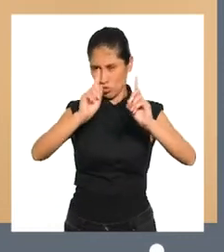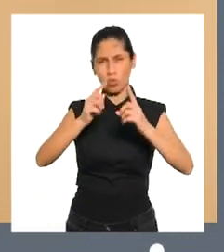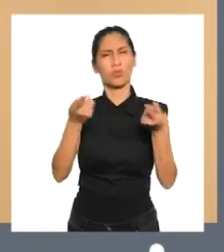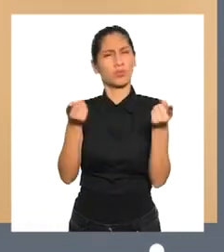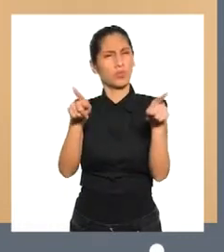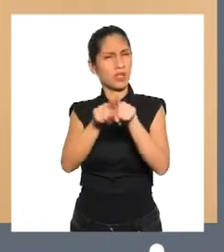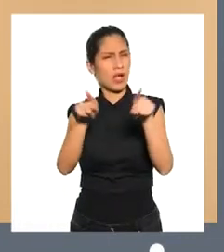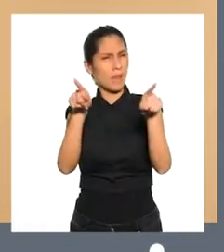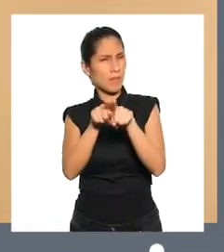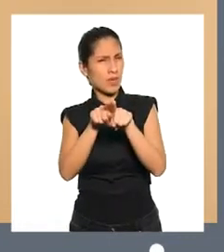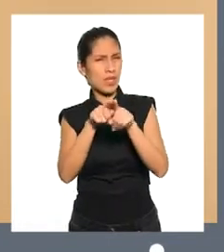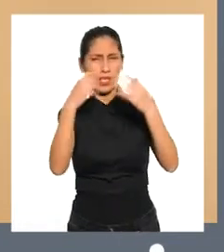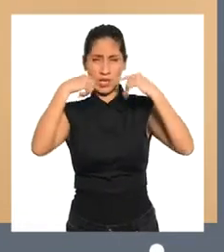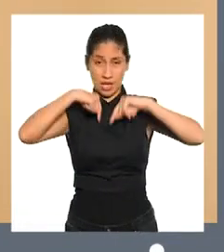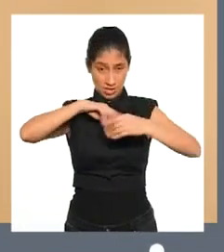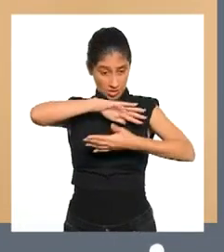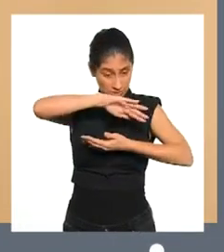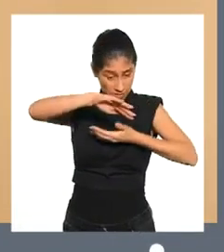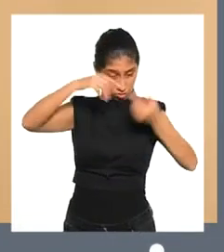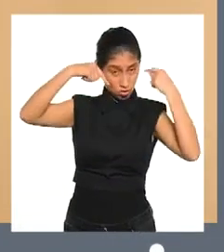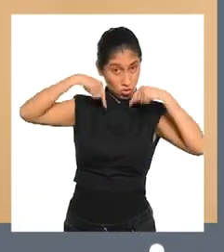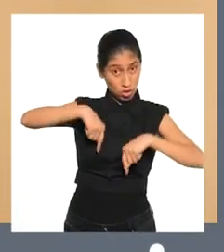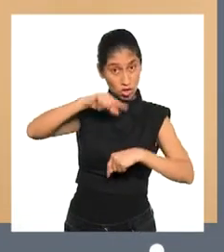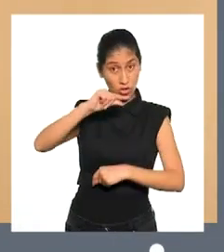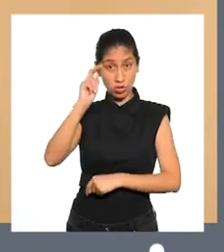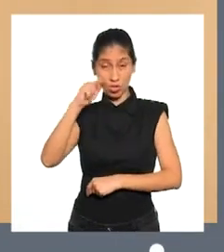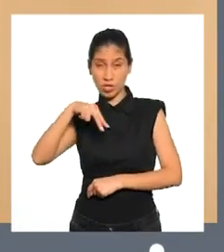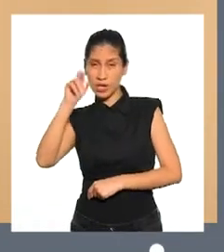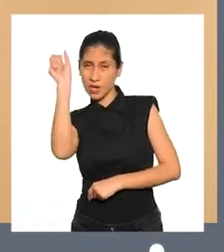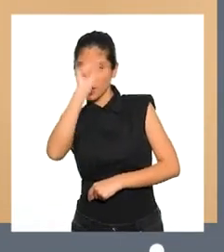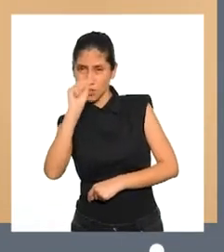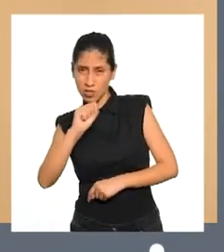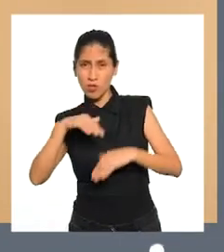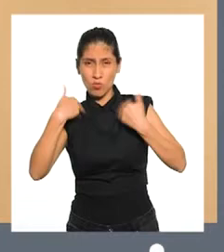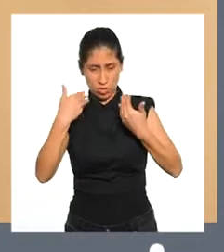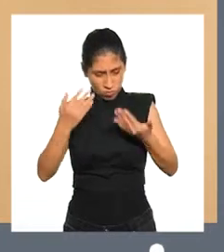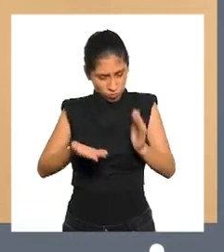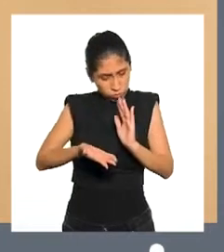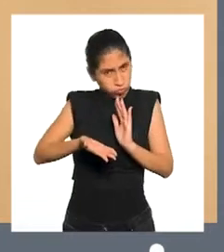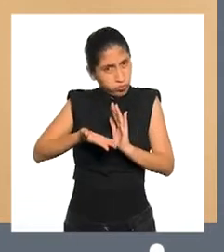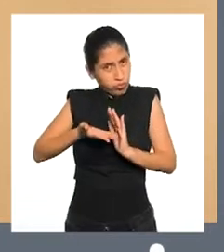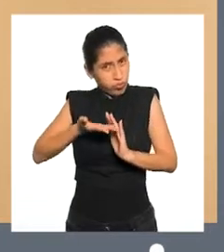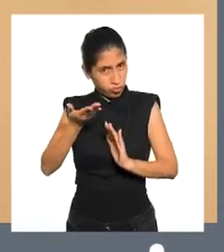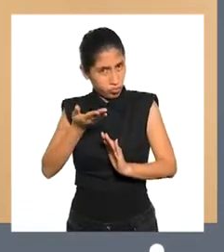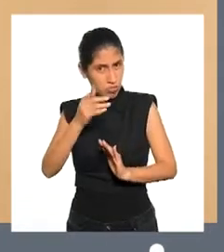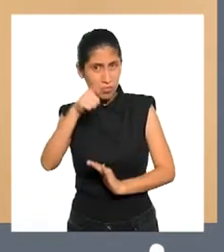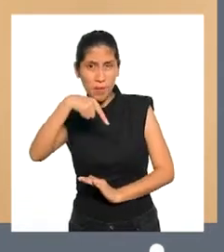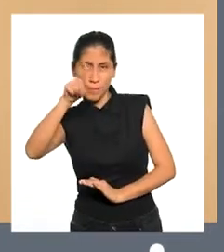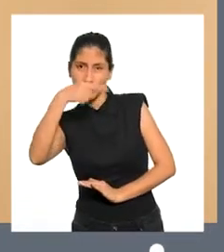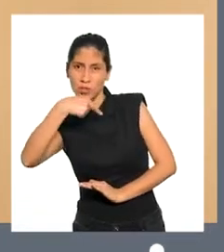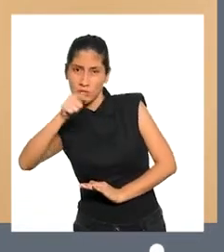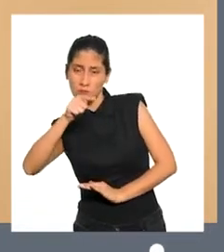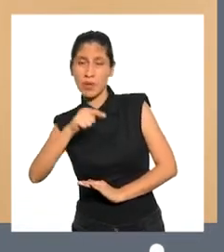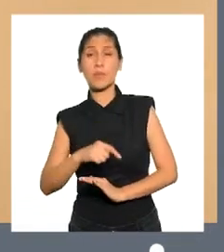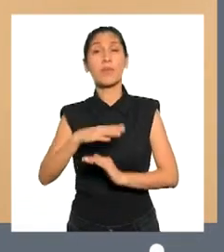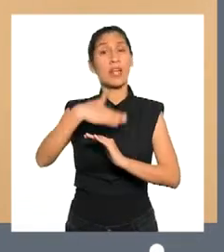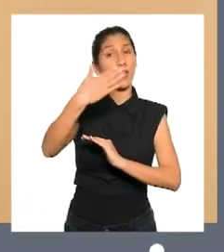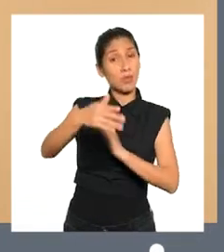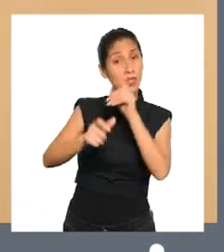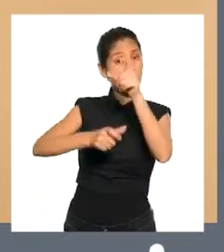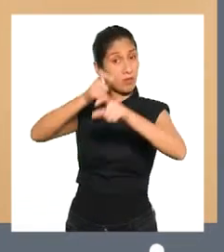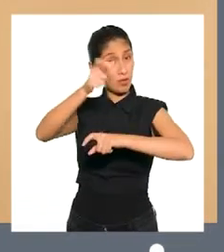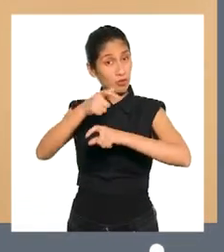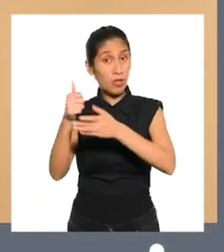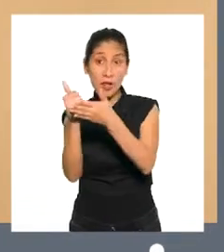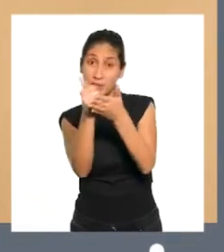genes, sino que se puede influir de forma positiva en el epigenoma, de tal forma que las personas se beneficien